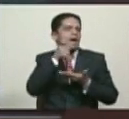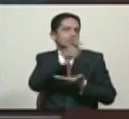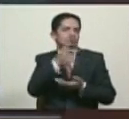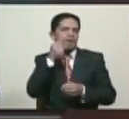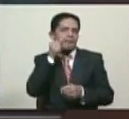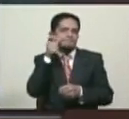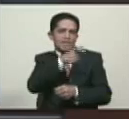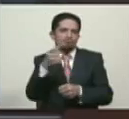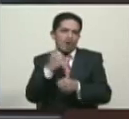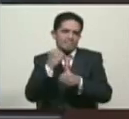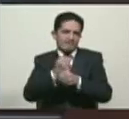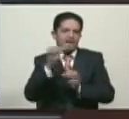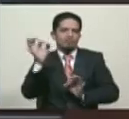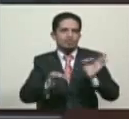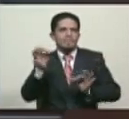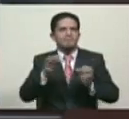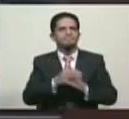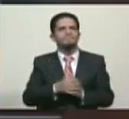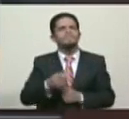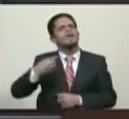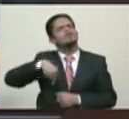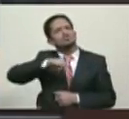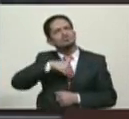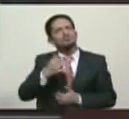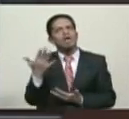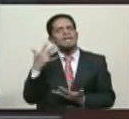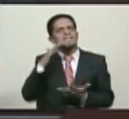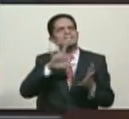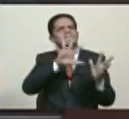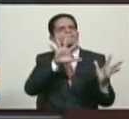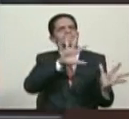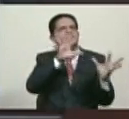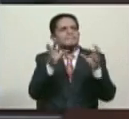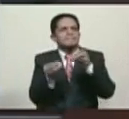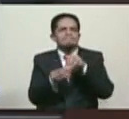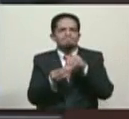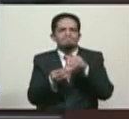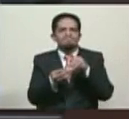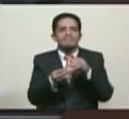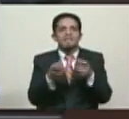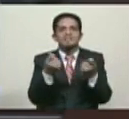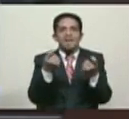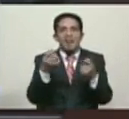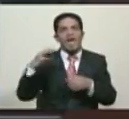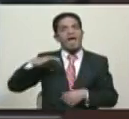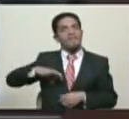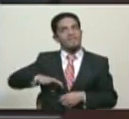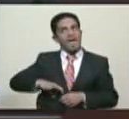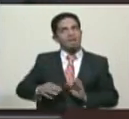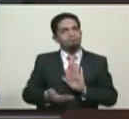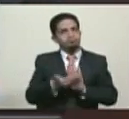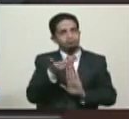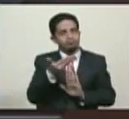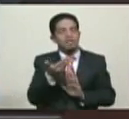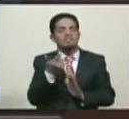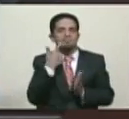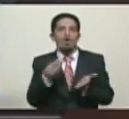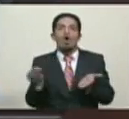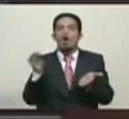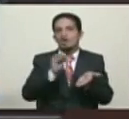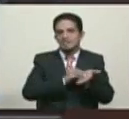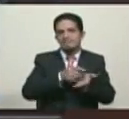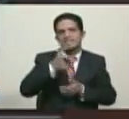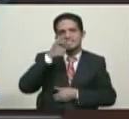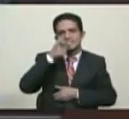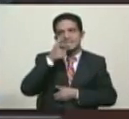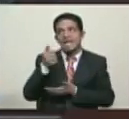Judicial. Hicimos importantes ajustes salariales que continuamente seguiremos revisando, y con la ayuda